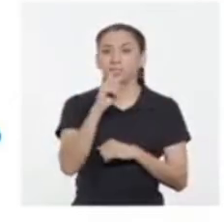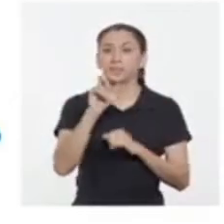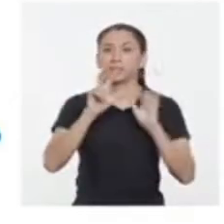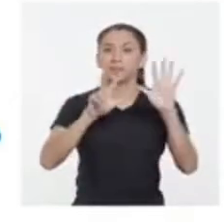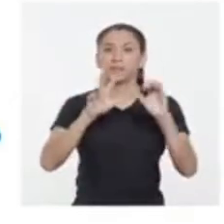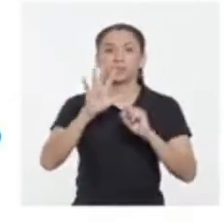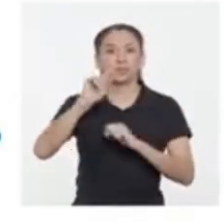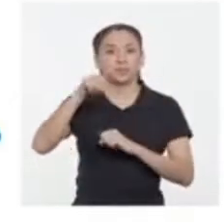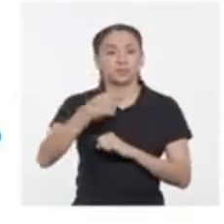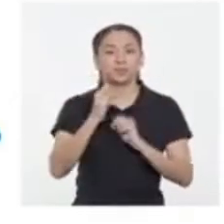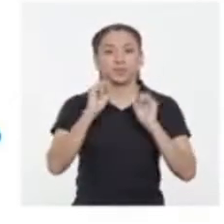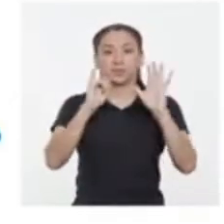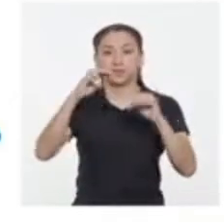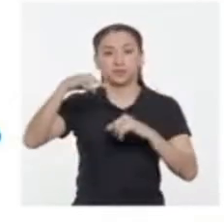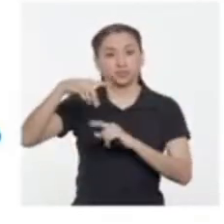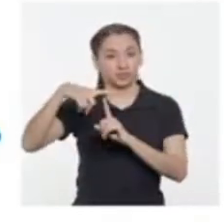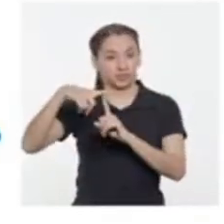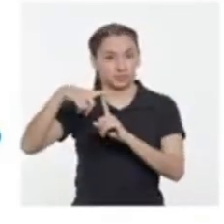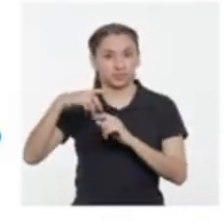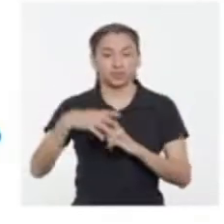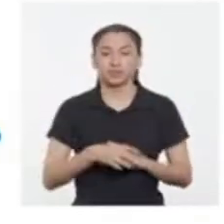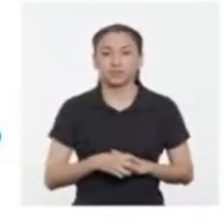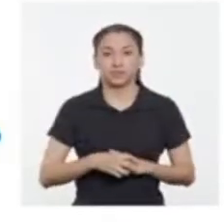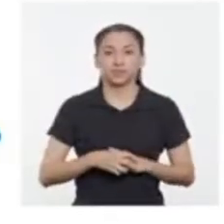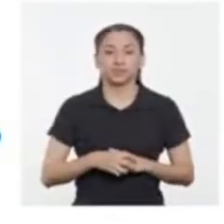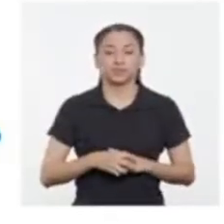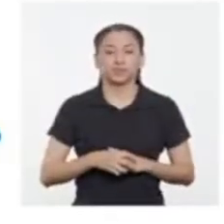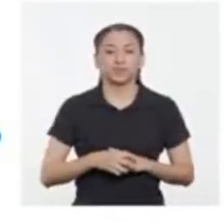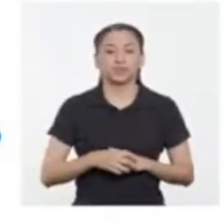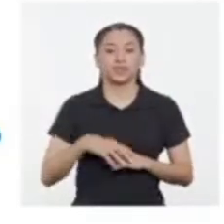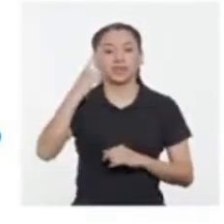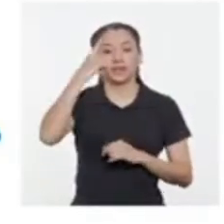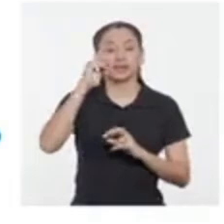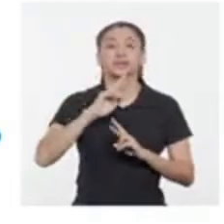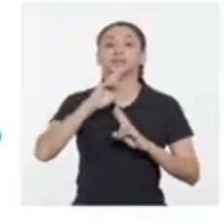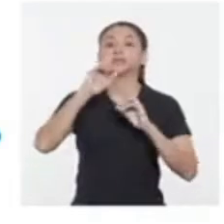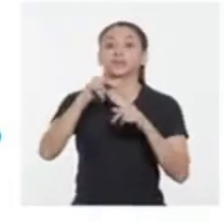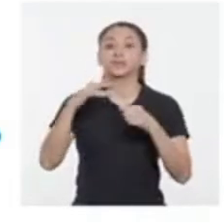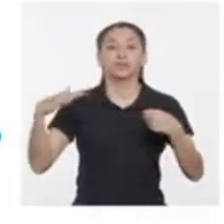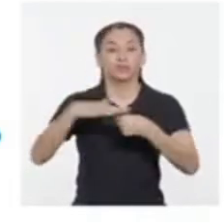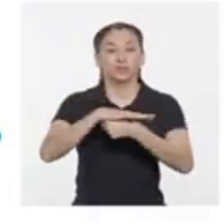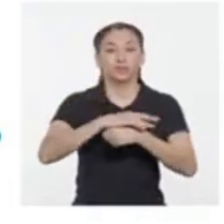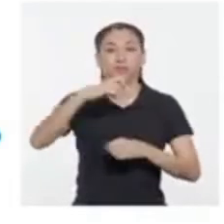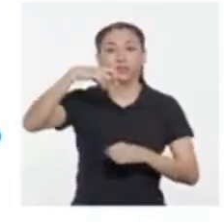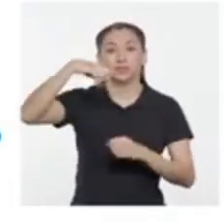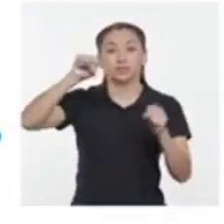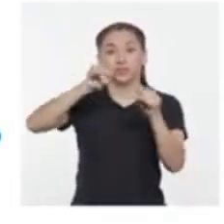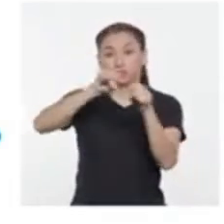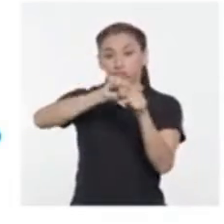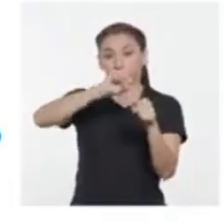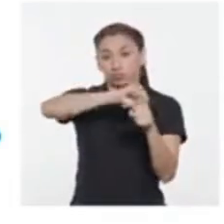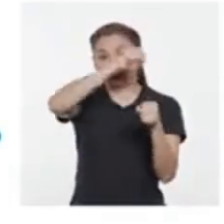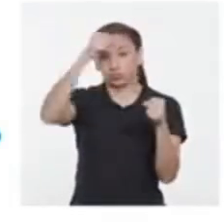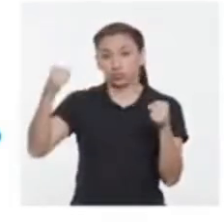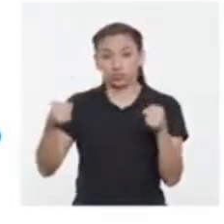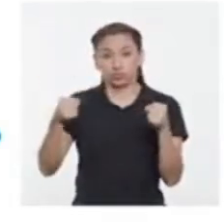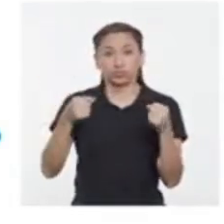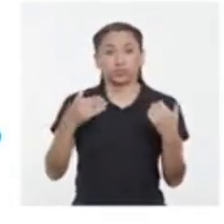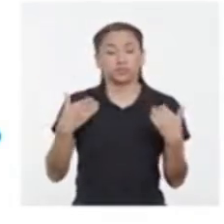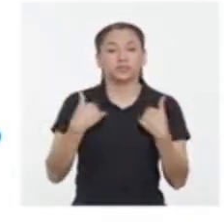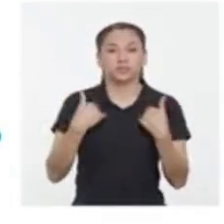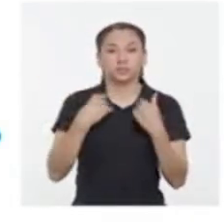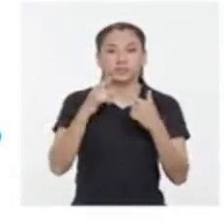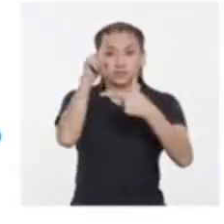obtiene 185,6 metros lineales. Para determinar la cantidad de tubos de PVC en la construcción